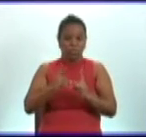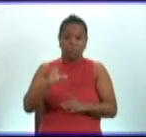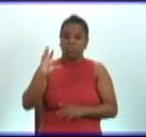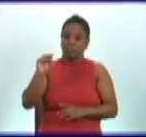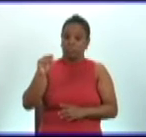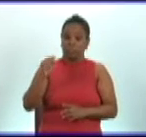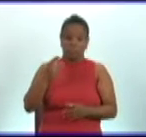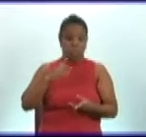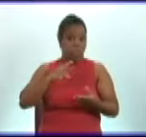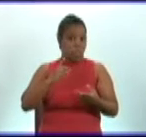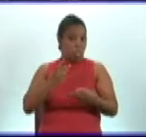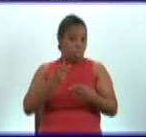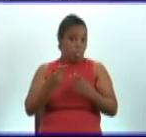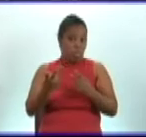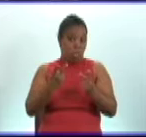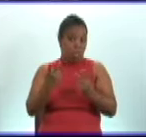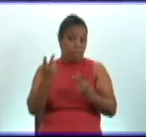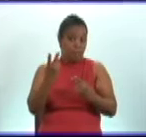idiomas diferentes.